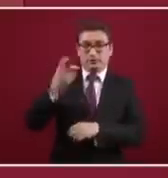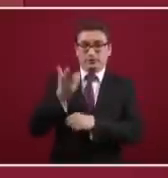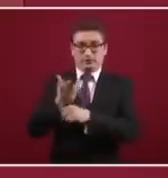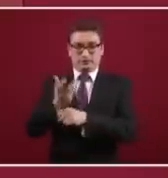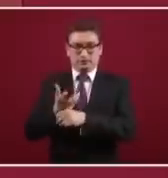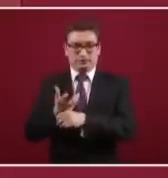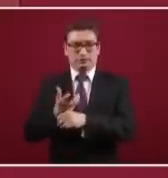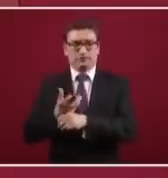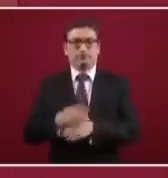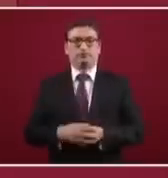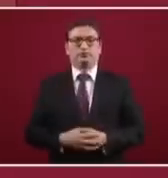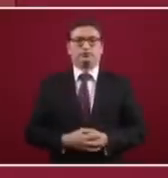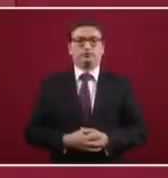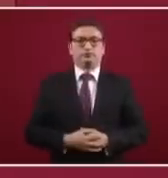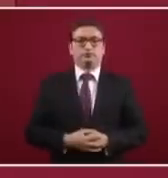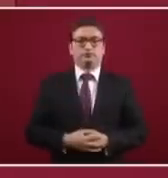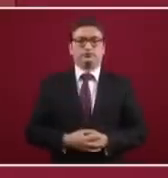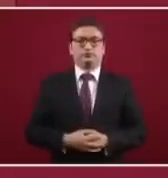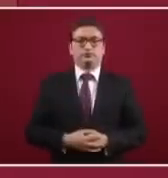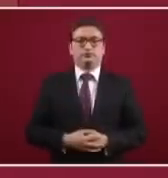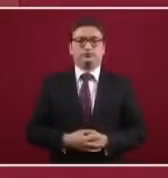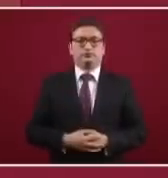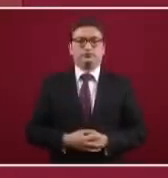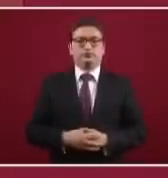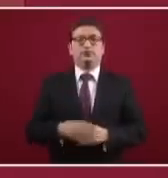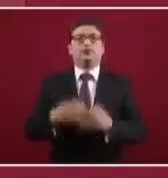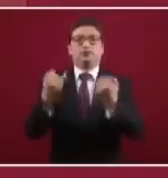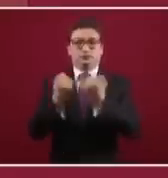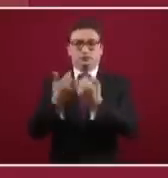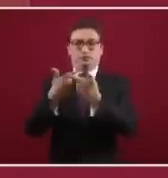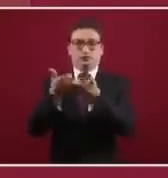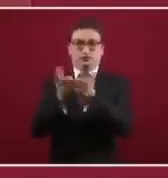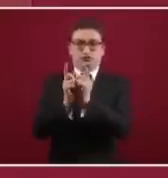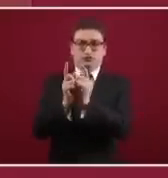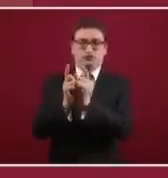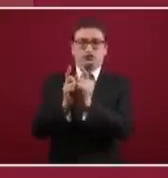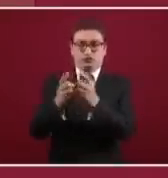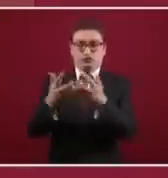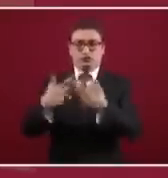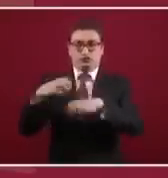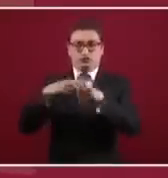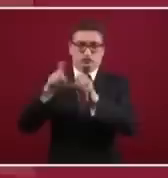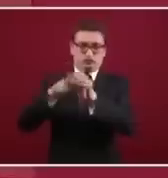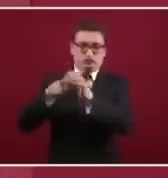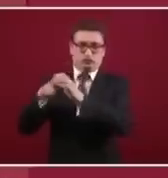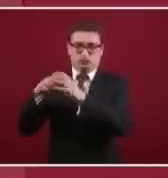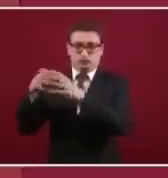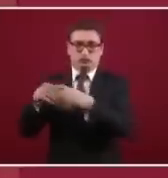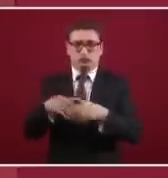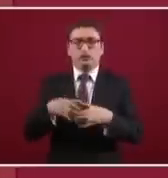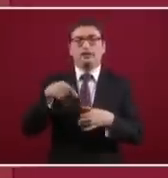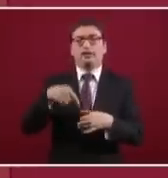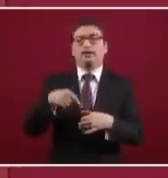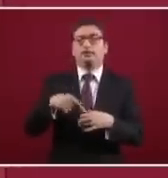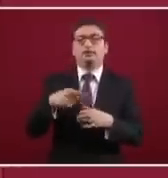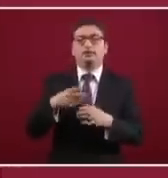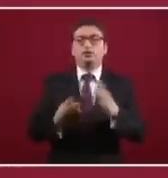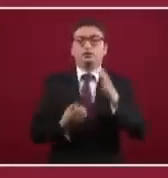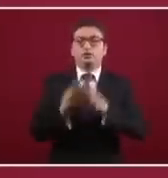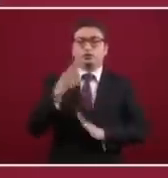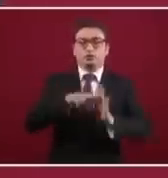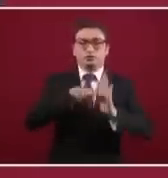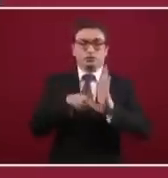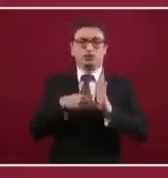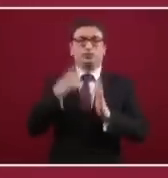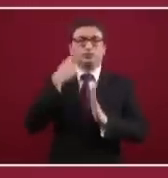Unidos, y la agrupación que define esta nueva norma